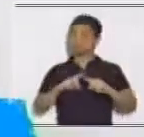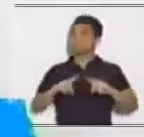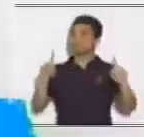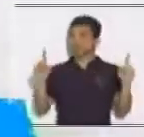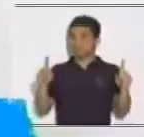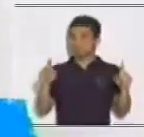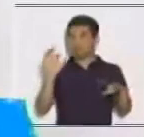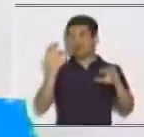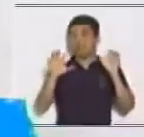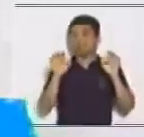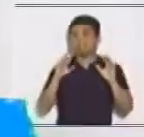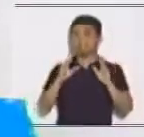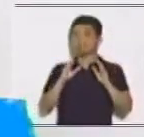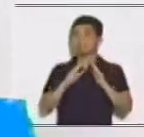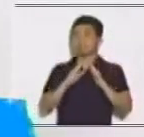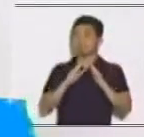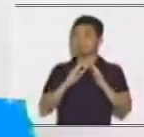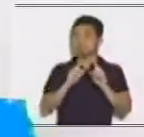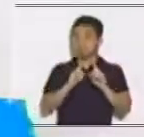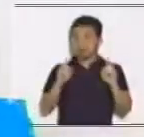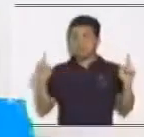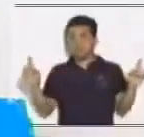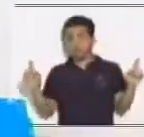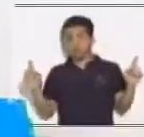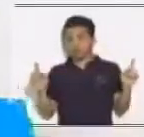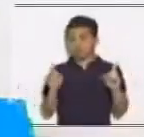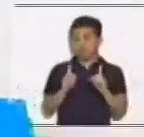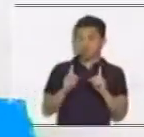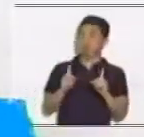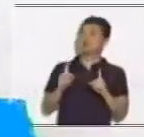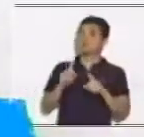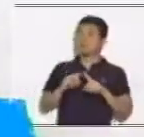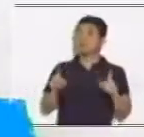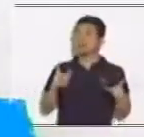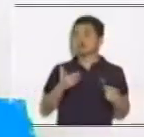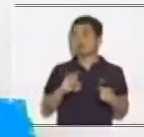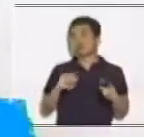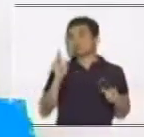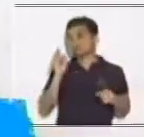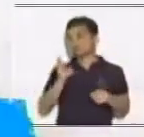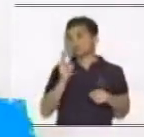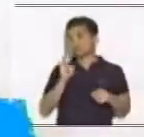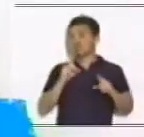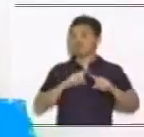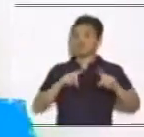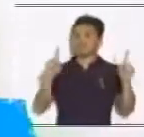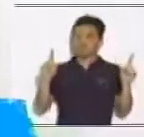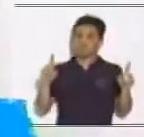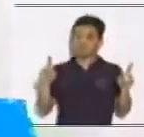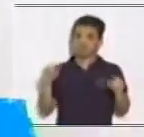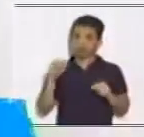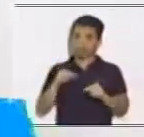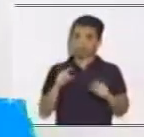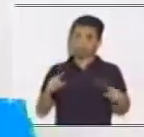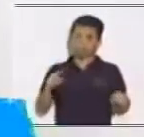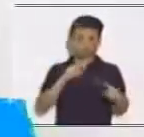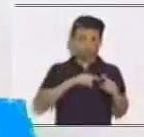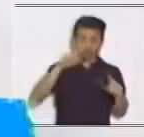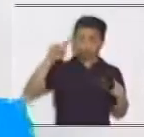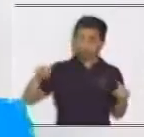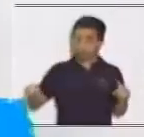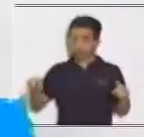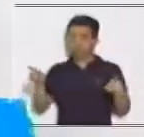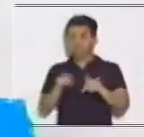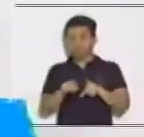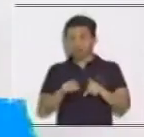veces es mayor que los otros, a veces es menor, pero es distinto. Esa característica tienen los isósceles. Tienen dos